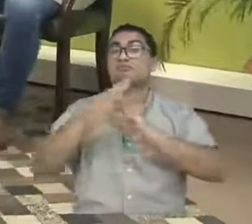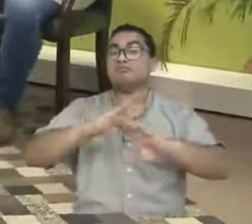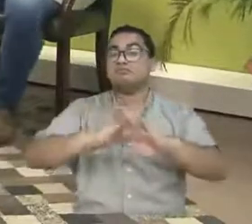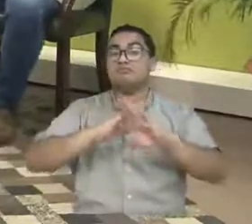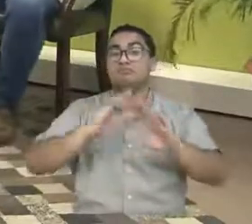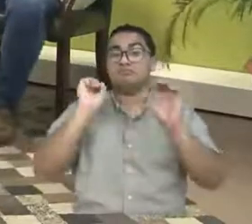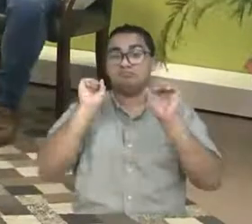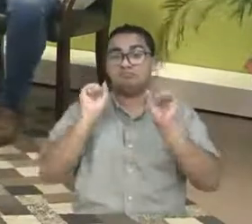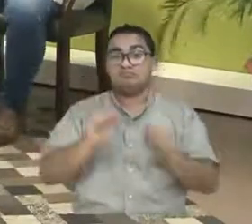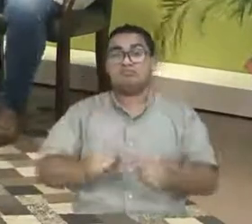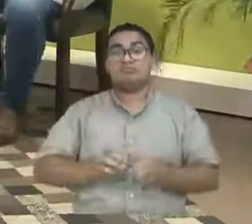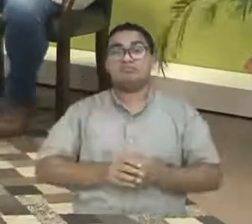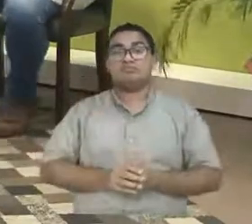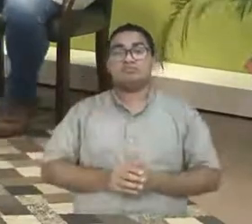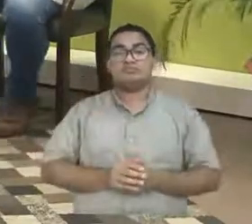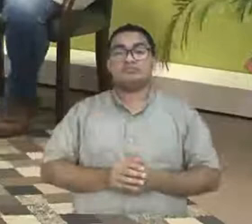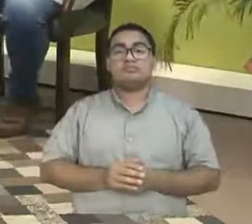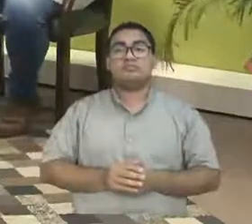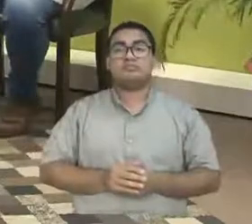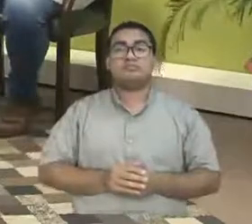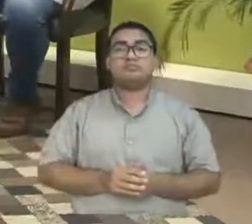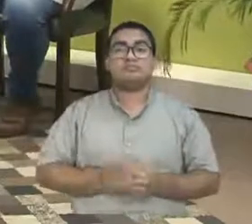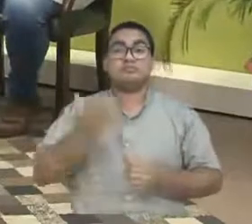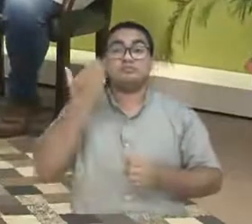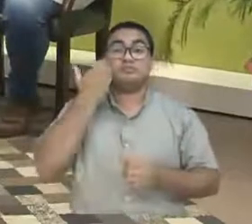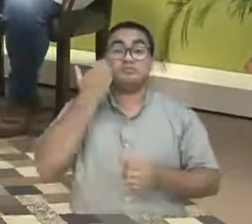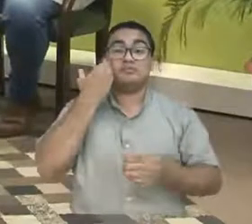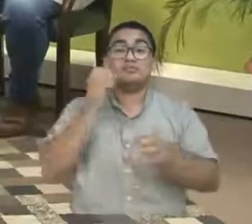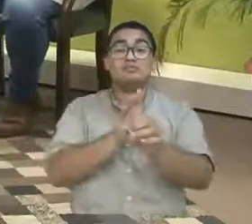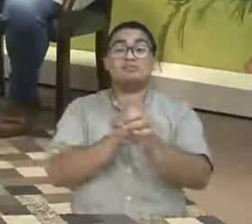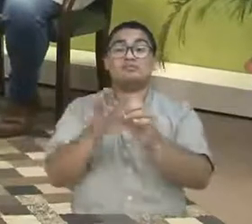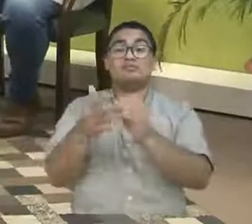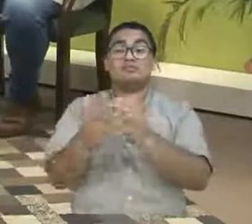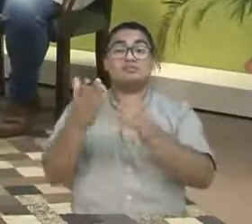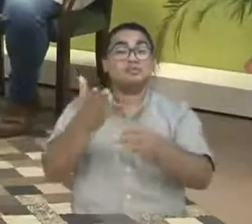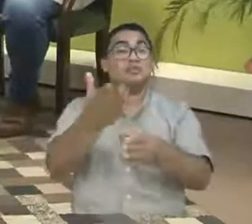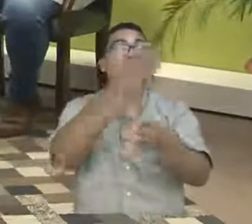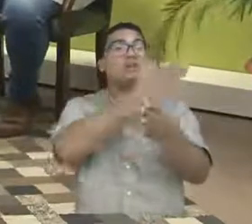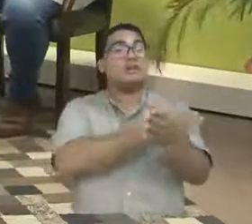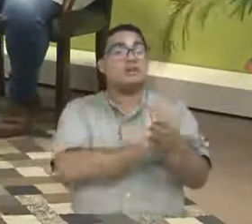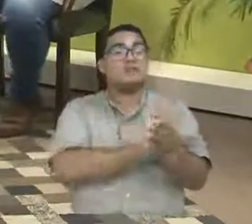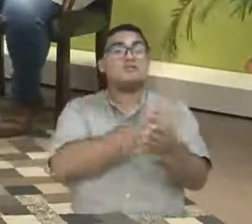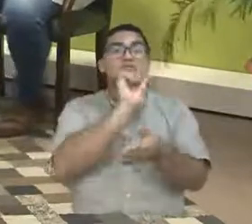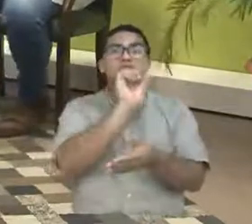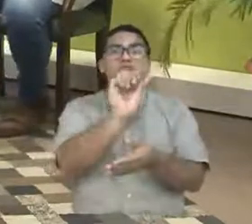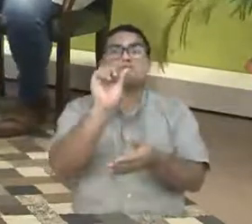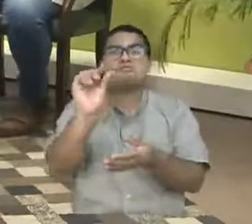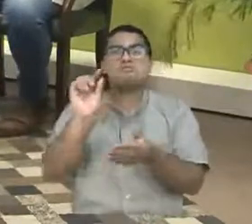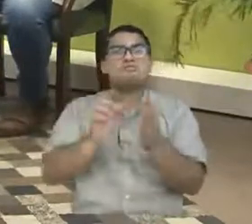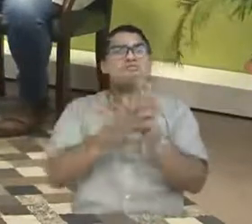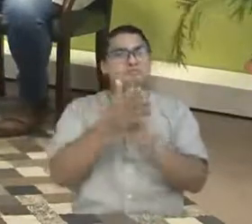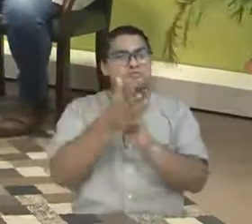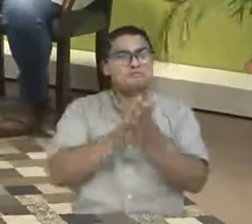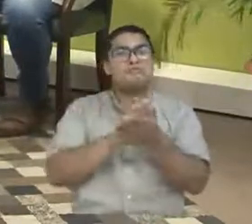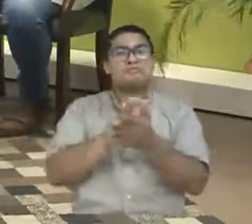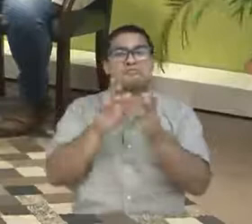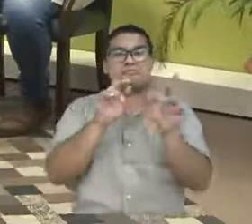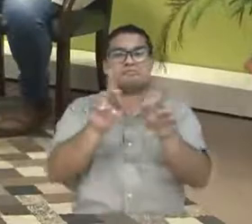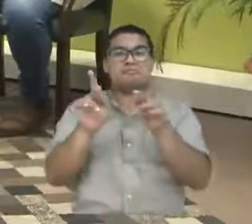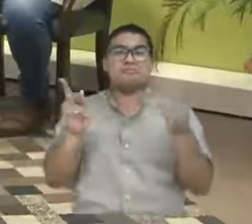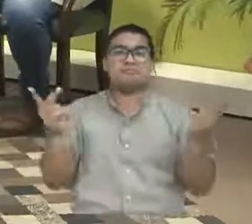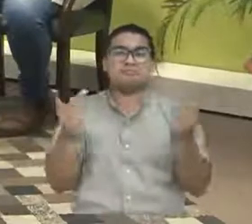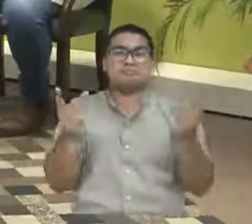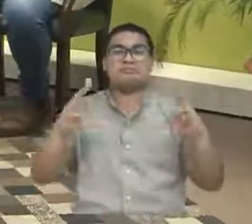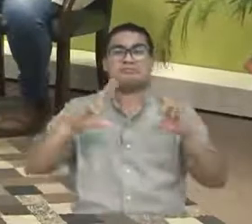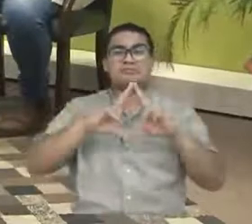pasa es de que antes de esta pandemia que estaba, el hábito era muy poco en la población nicaragüense. Nos hemos